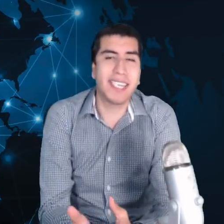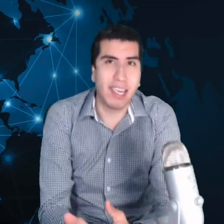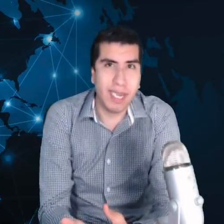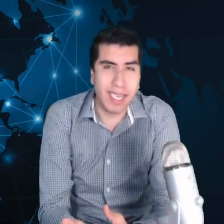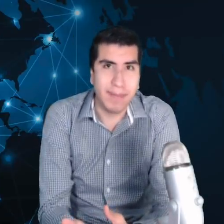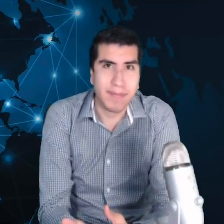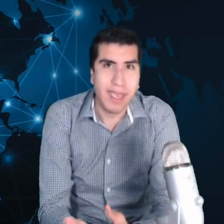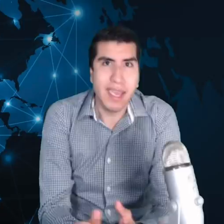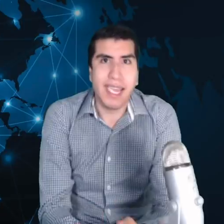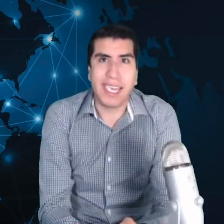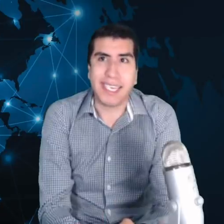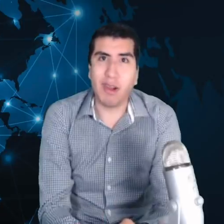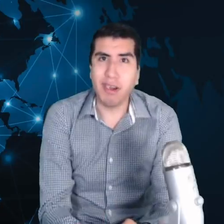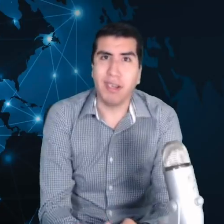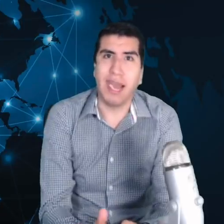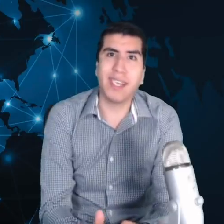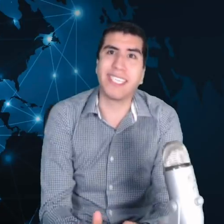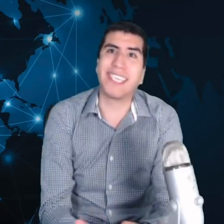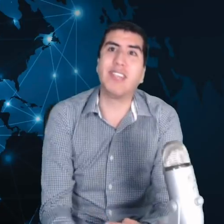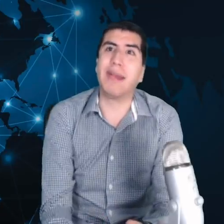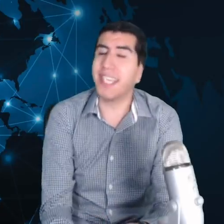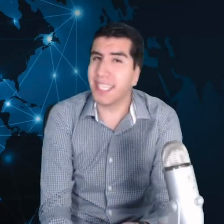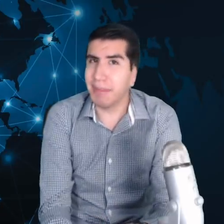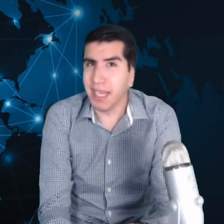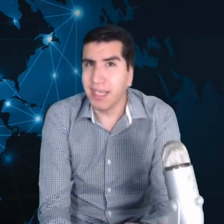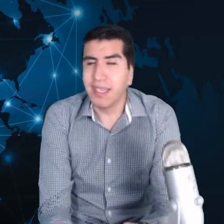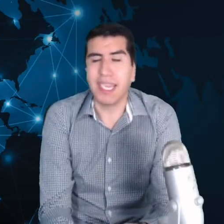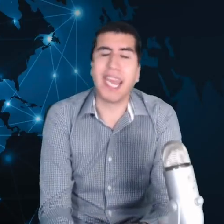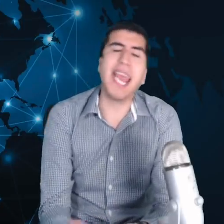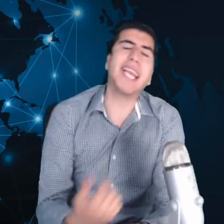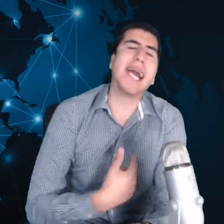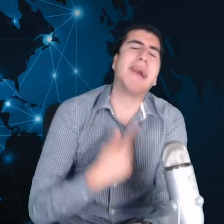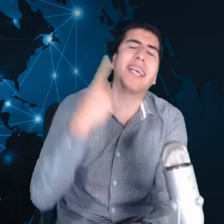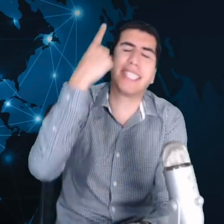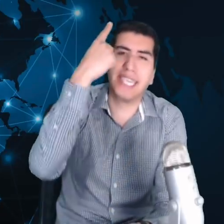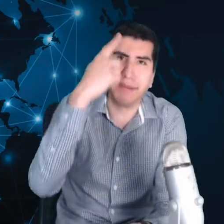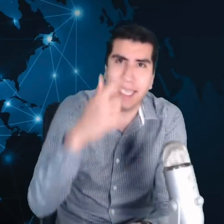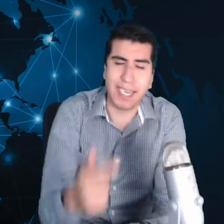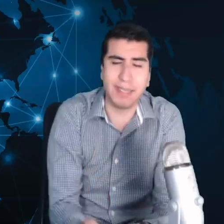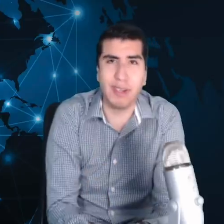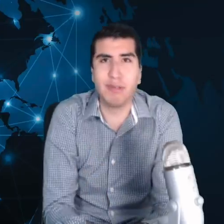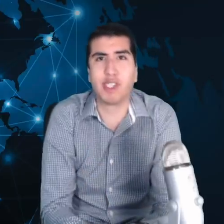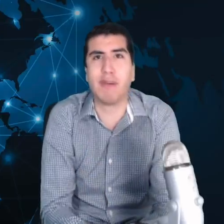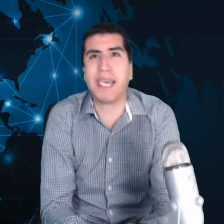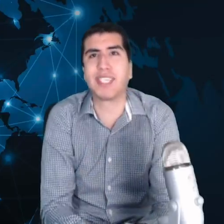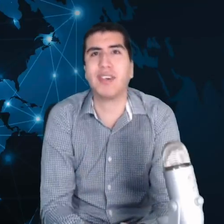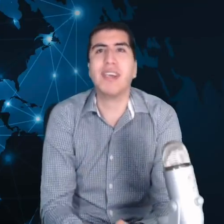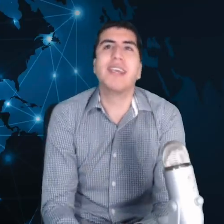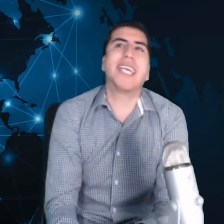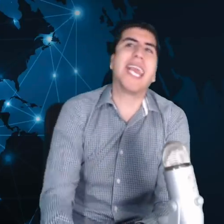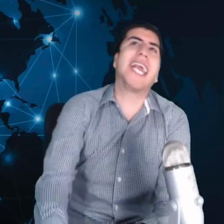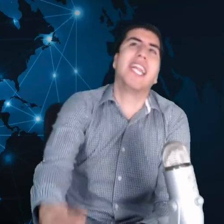a Ricardo Anaya, el señor ahora se está haciendo la víctima de que él jamás en la vida recibió ni un solo